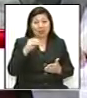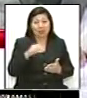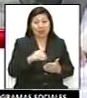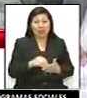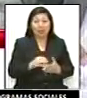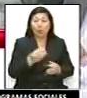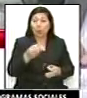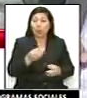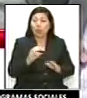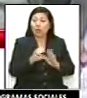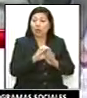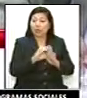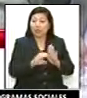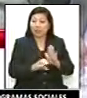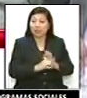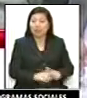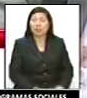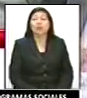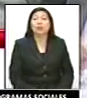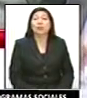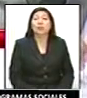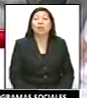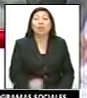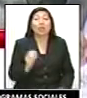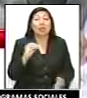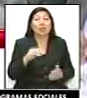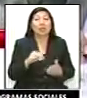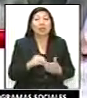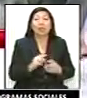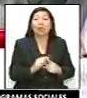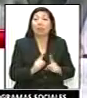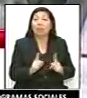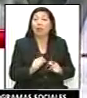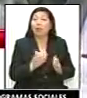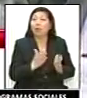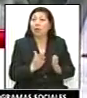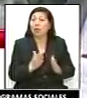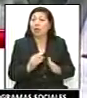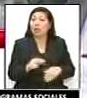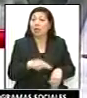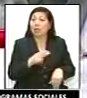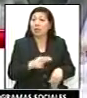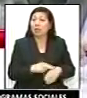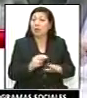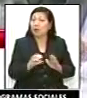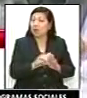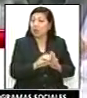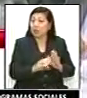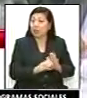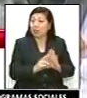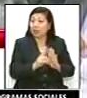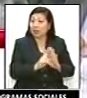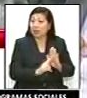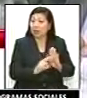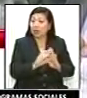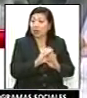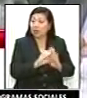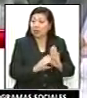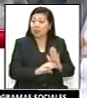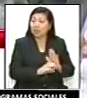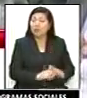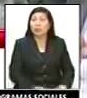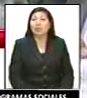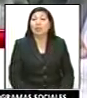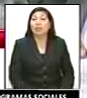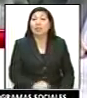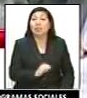concepto jurídico de Constitución, el concepto o la diferencia entre órganos de naturaleza constitucional y de relevancia constitucional y